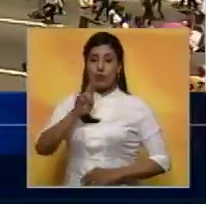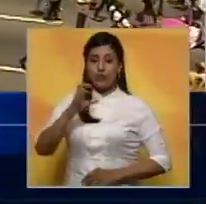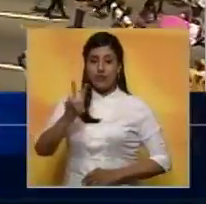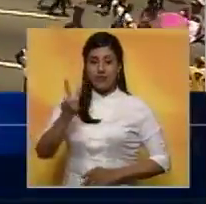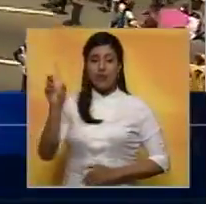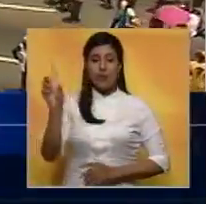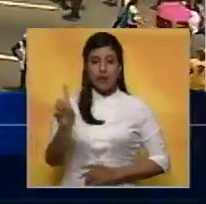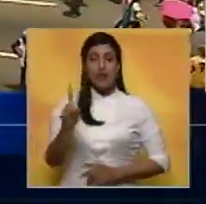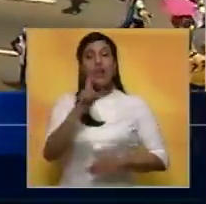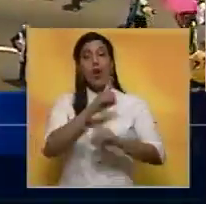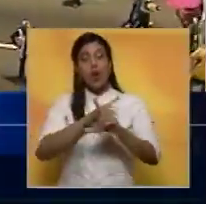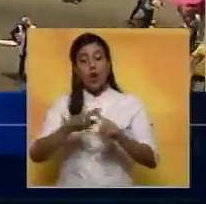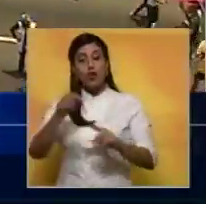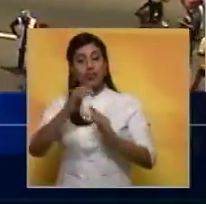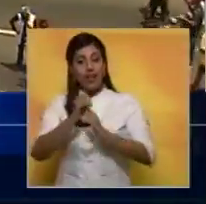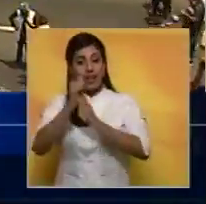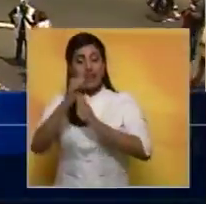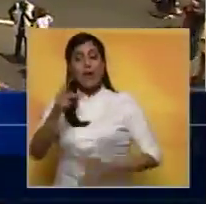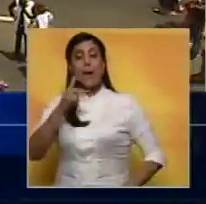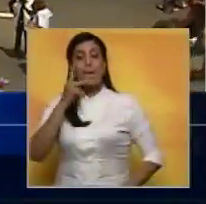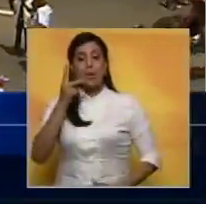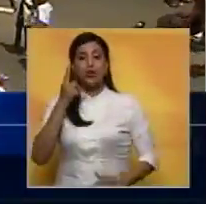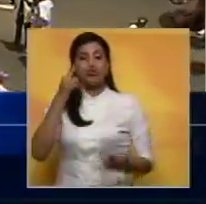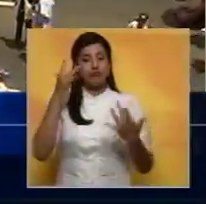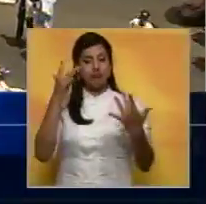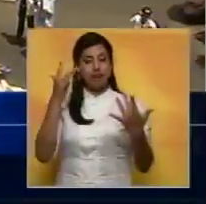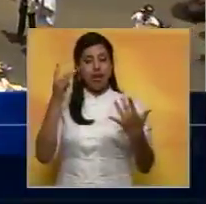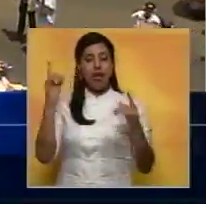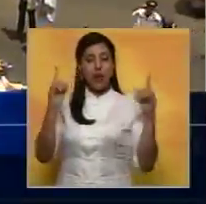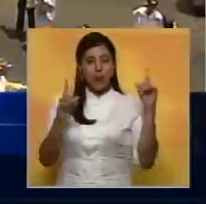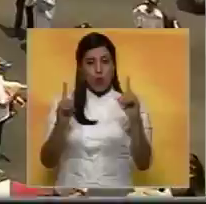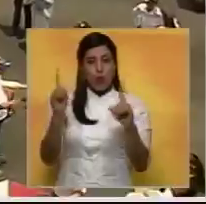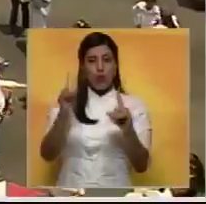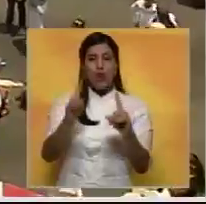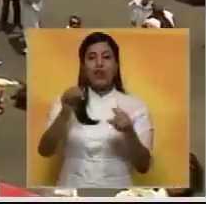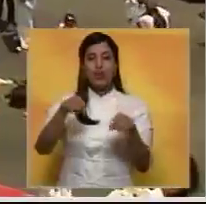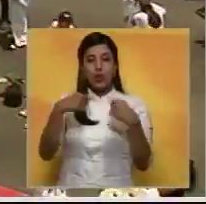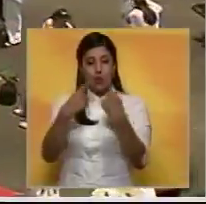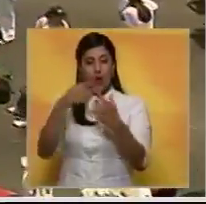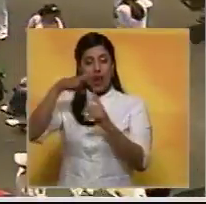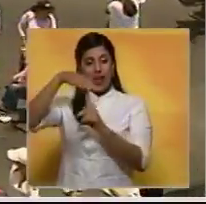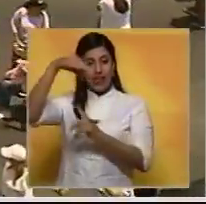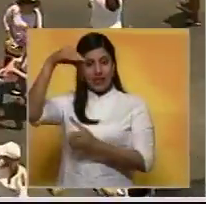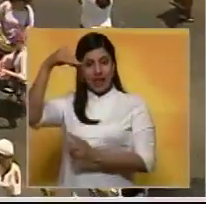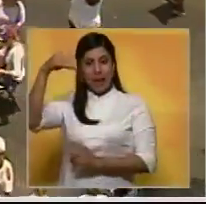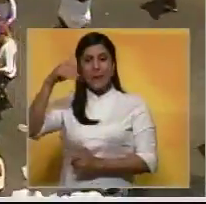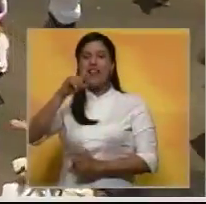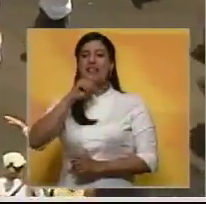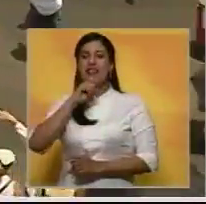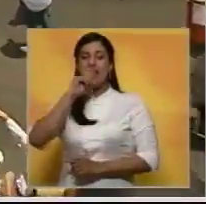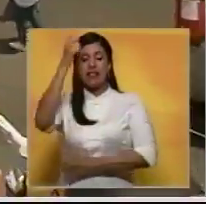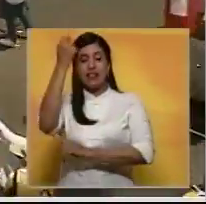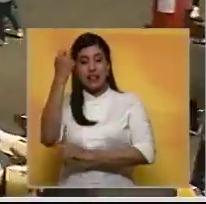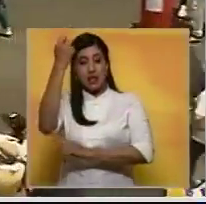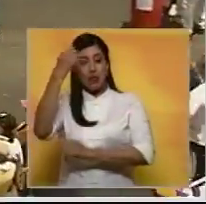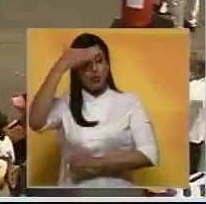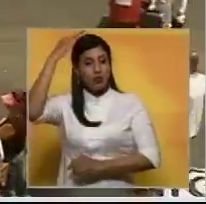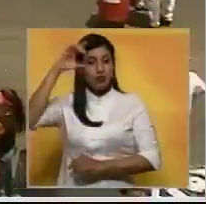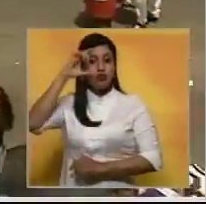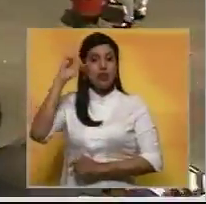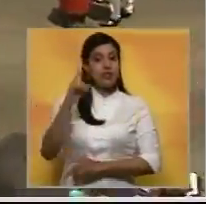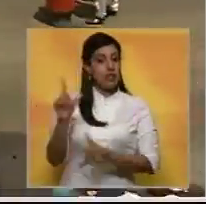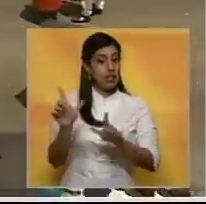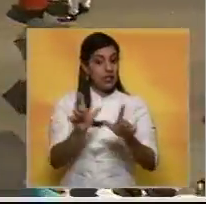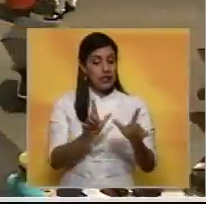Venezuela. Entre los líderes políticos que hemos visto llegar ya aquí al distribuidor Altamira Altamira está el diputado Henry Ramos